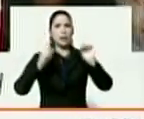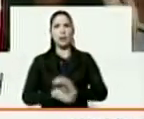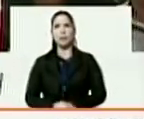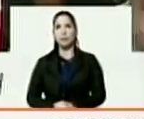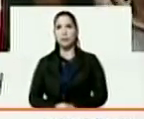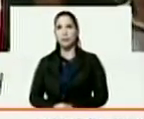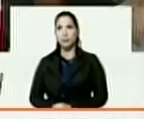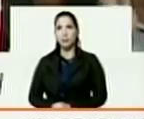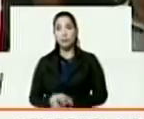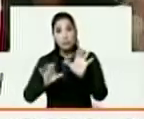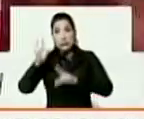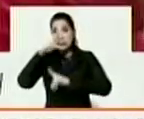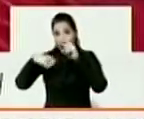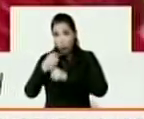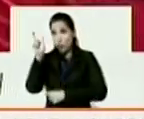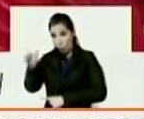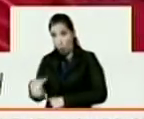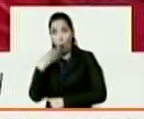ancianos